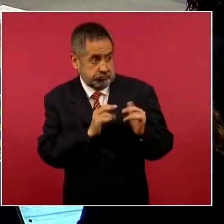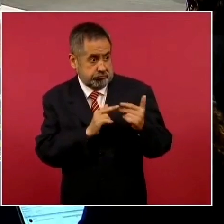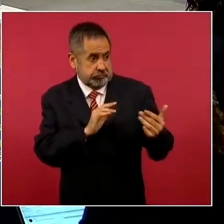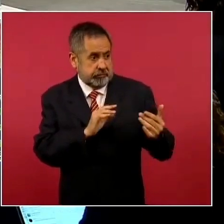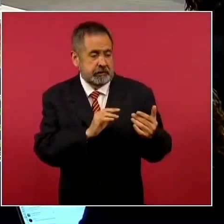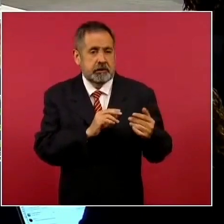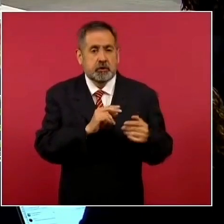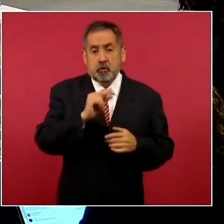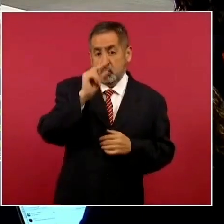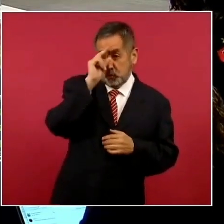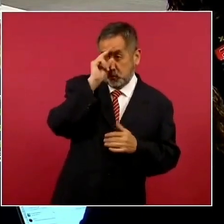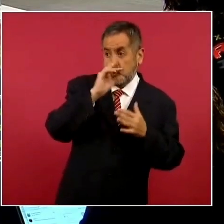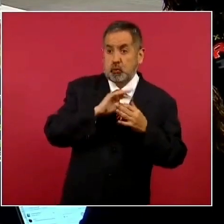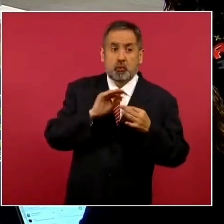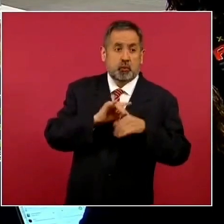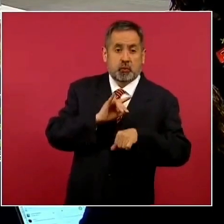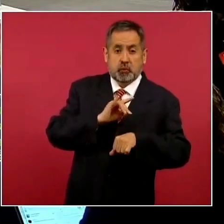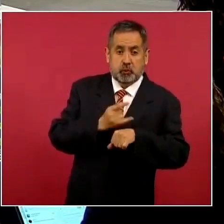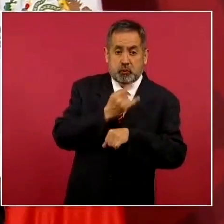los intelectuales